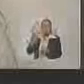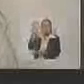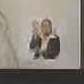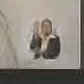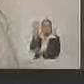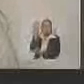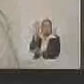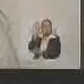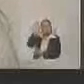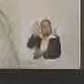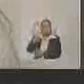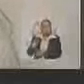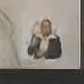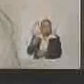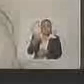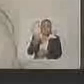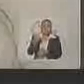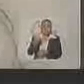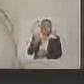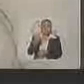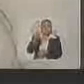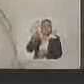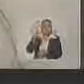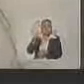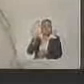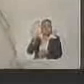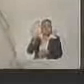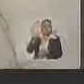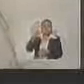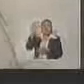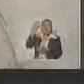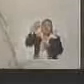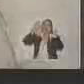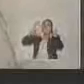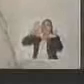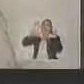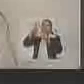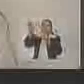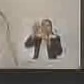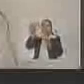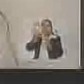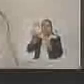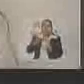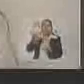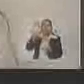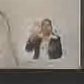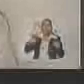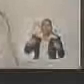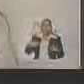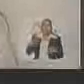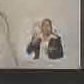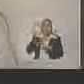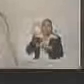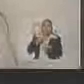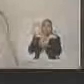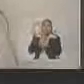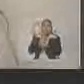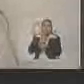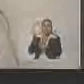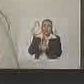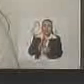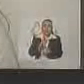árboles para que no se estén bloqueando esas luces. Necesitamos más rondines de seguridad, policía